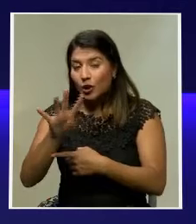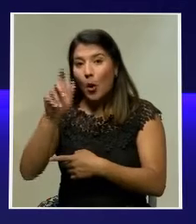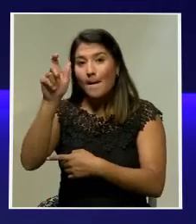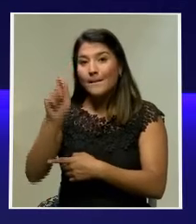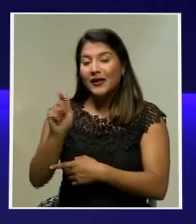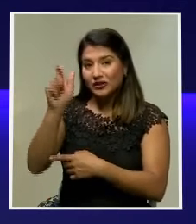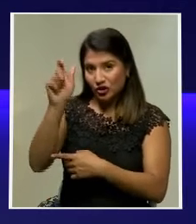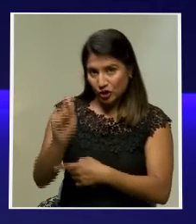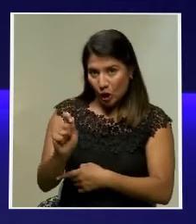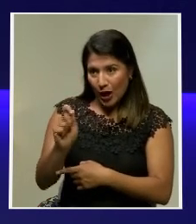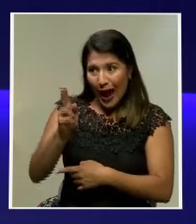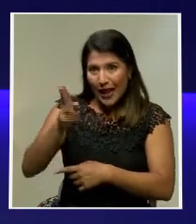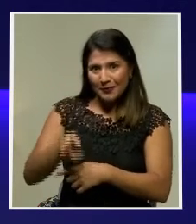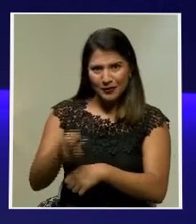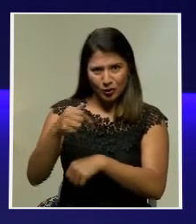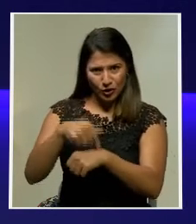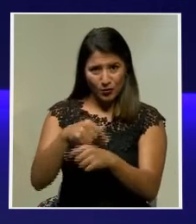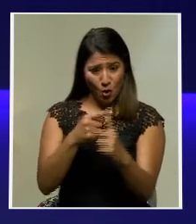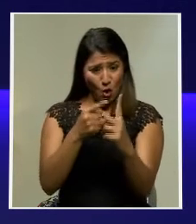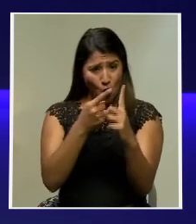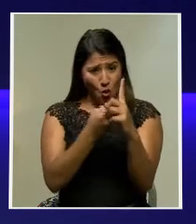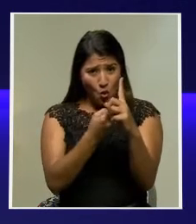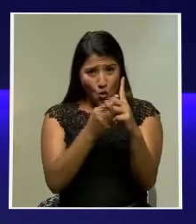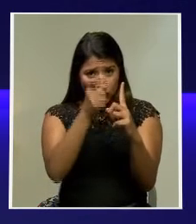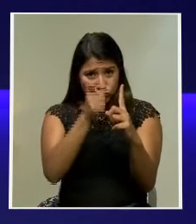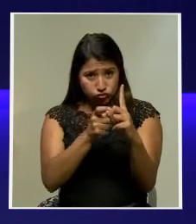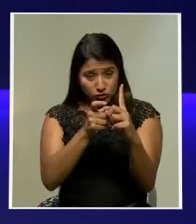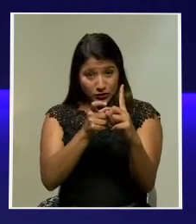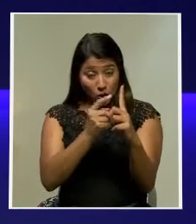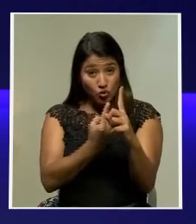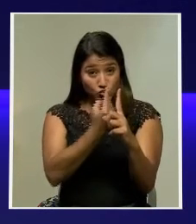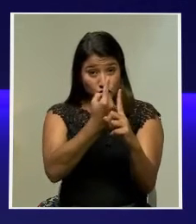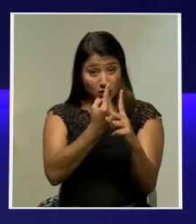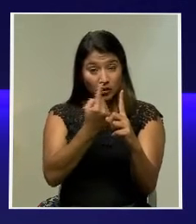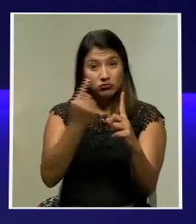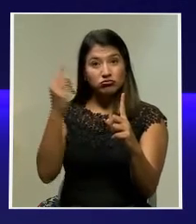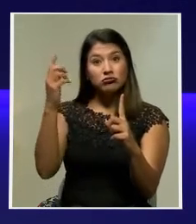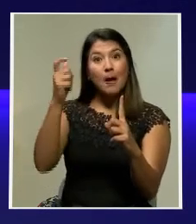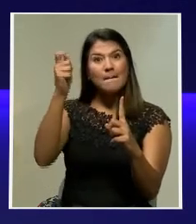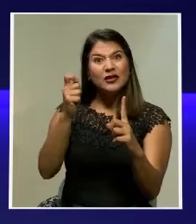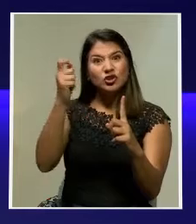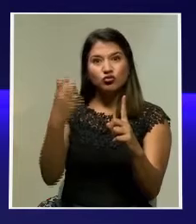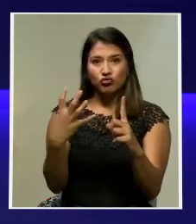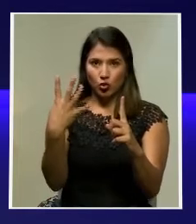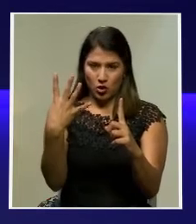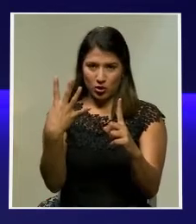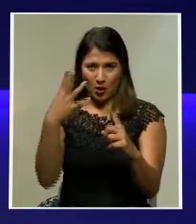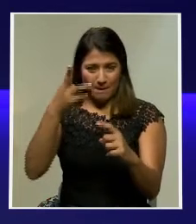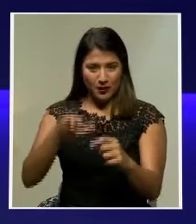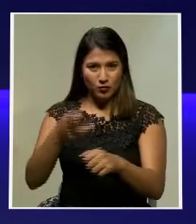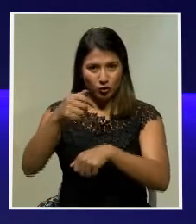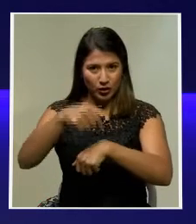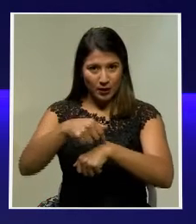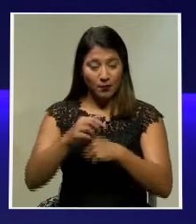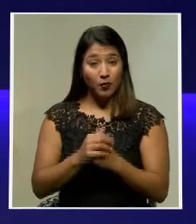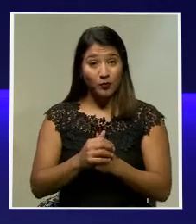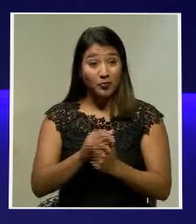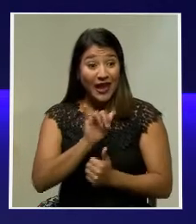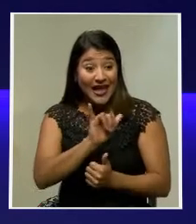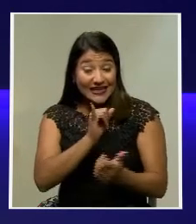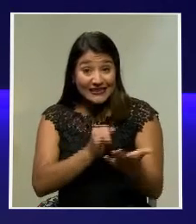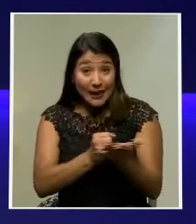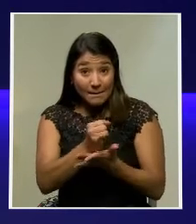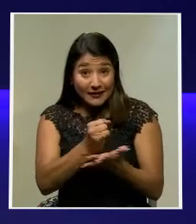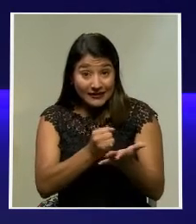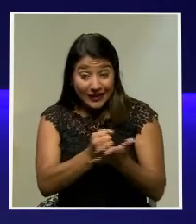pensiones simultáneas a la vez. Los hallazgos de este trabajo de investigación periodística encontraron,